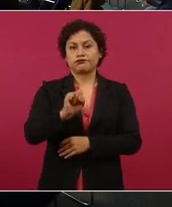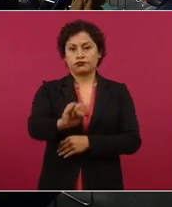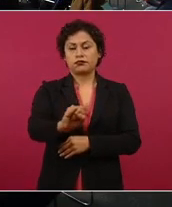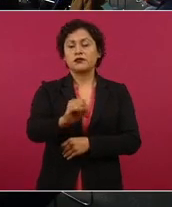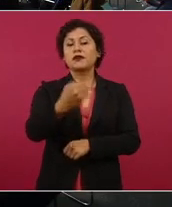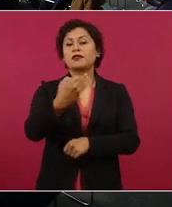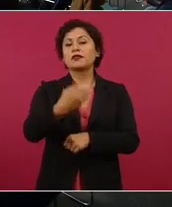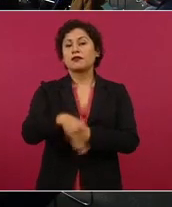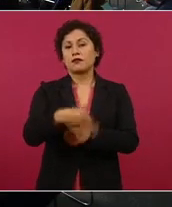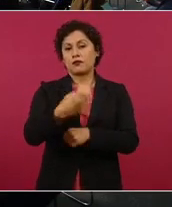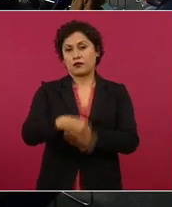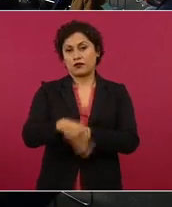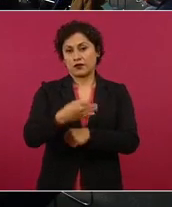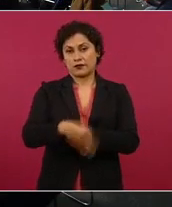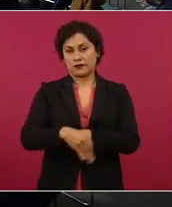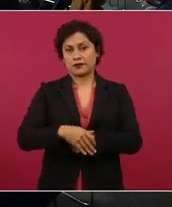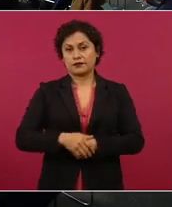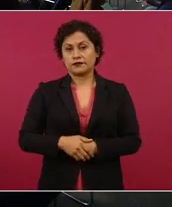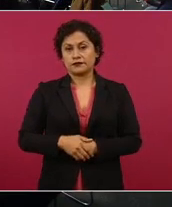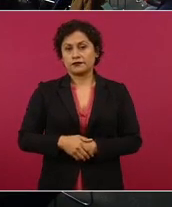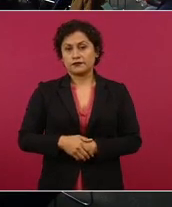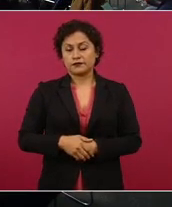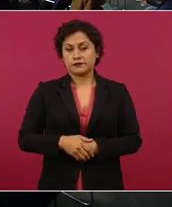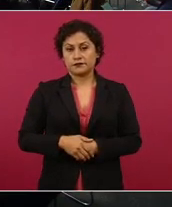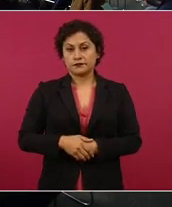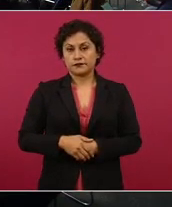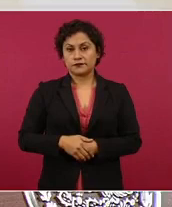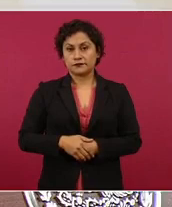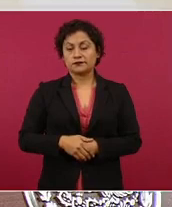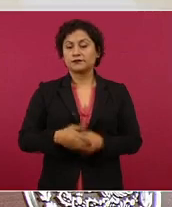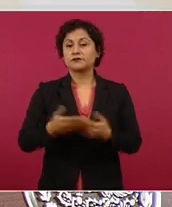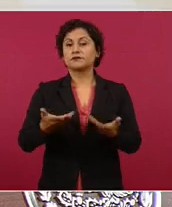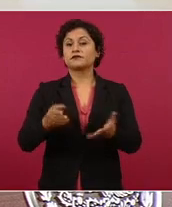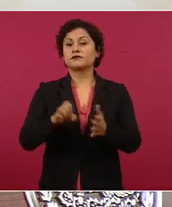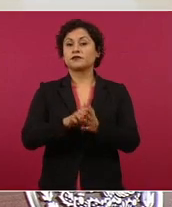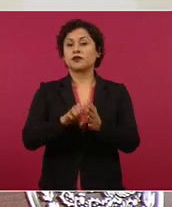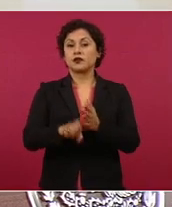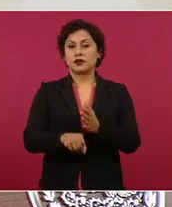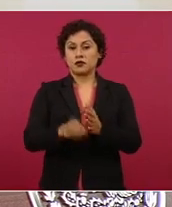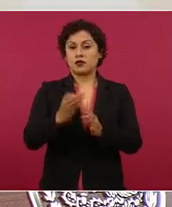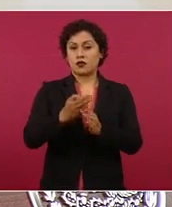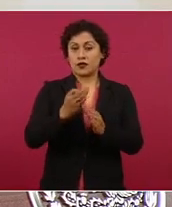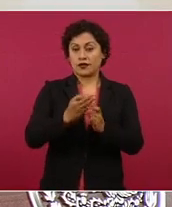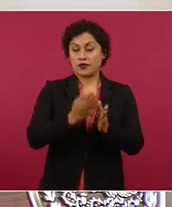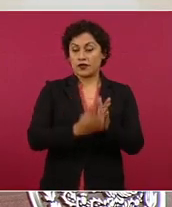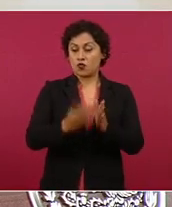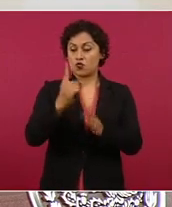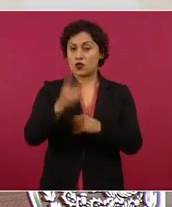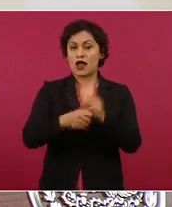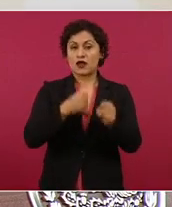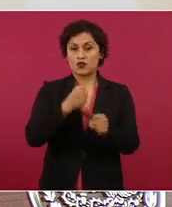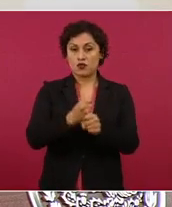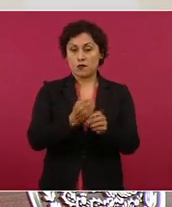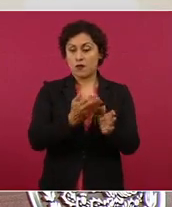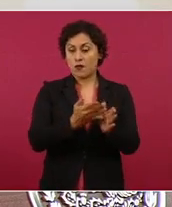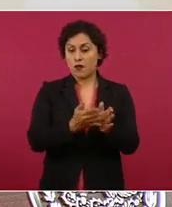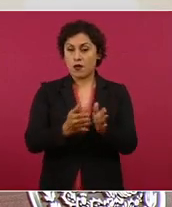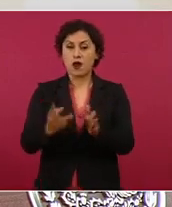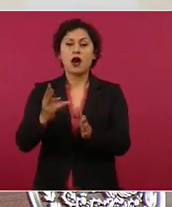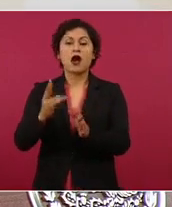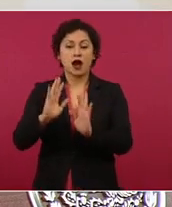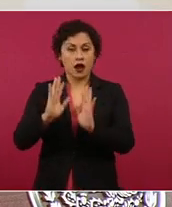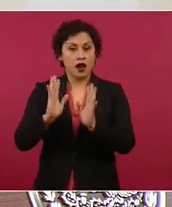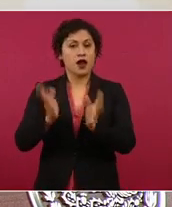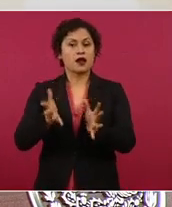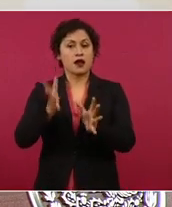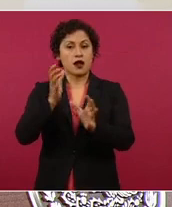temporalmente también. Hay la posibilidad de que… Primero un año y ahora ya se amplió a 2 años la